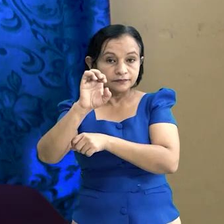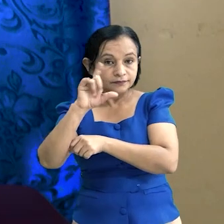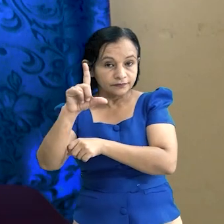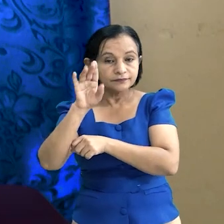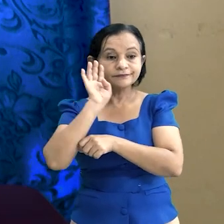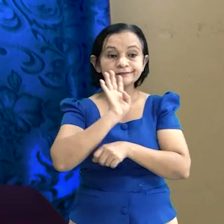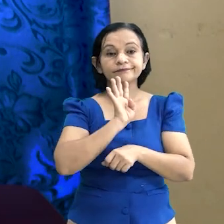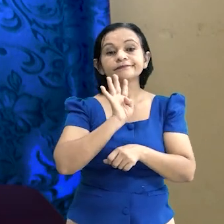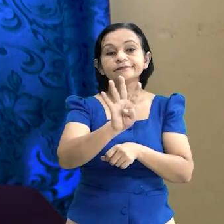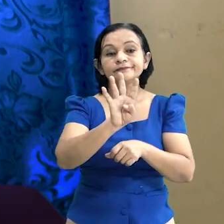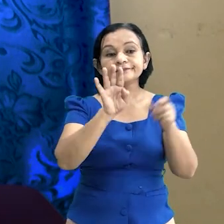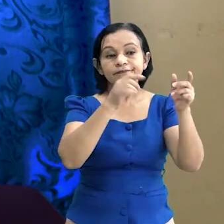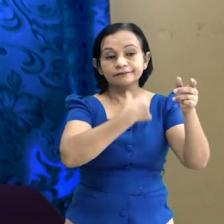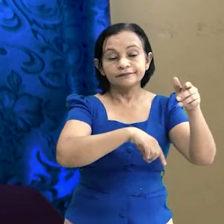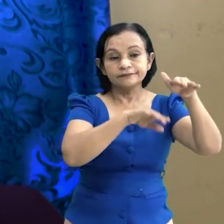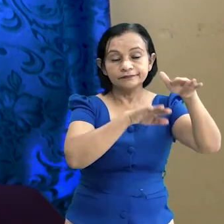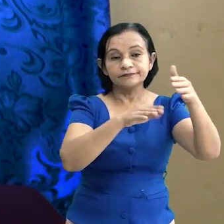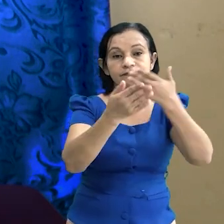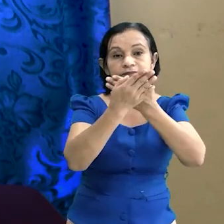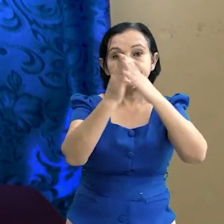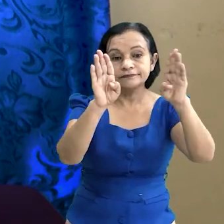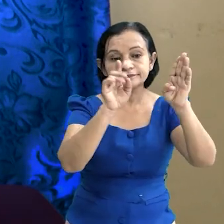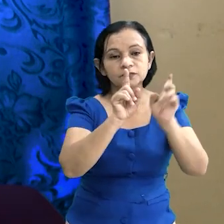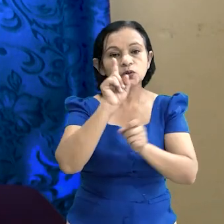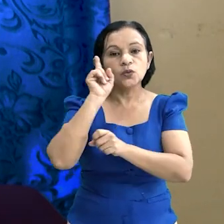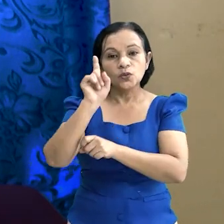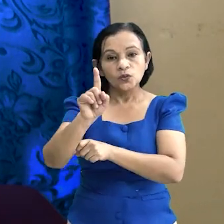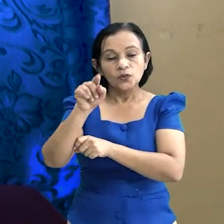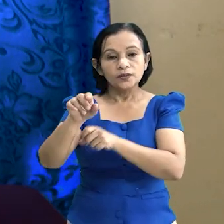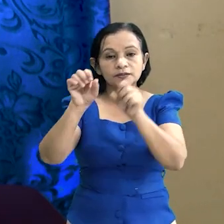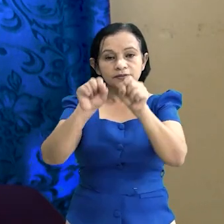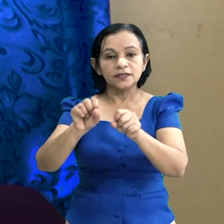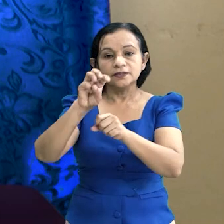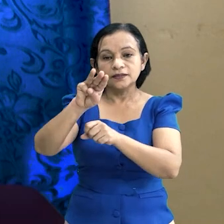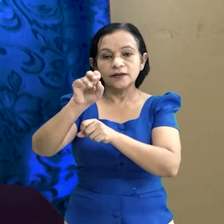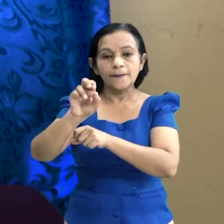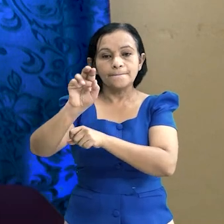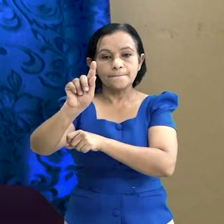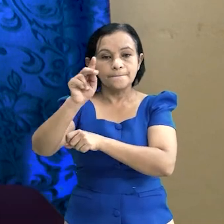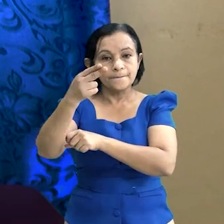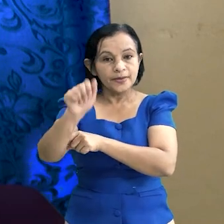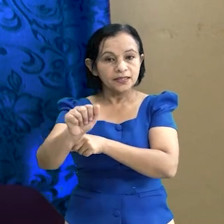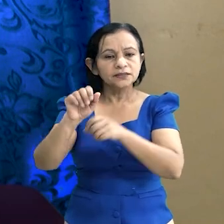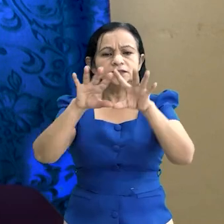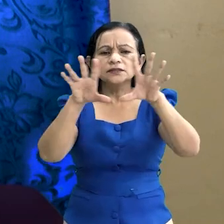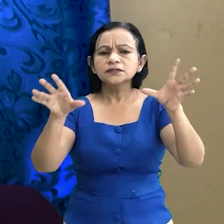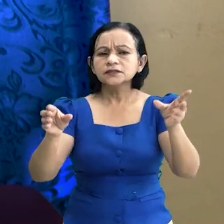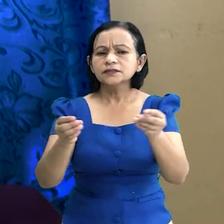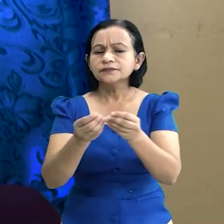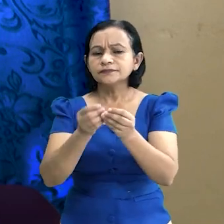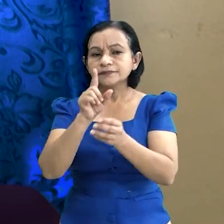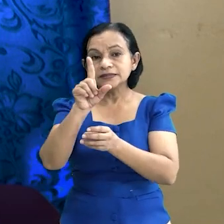4 albergues en la comunidad del Brasil y 1 albergue en la comunidad de Santa Marta. Entonces, en total estaríamos